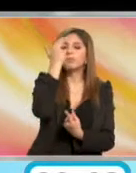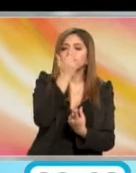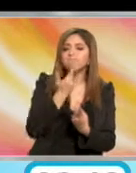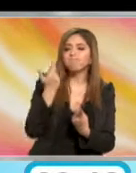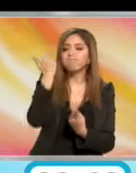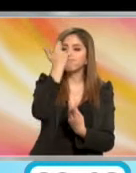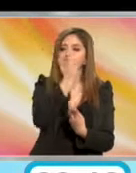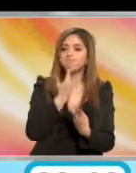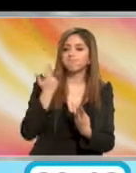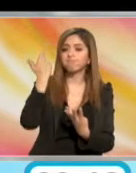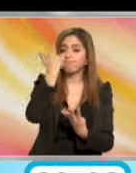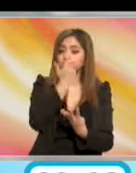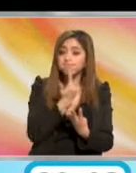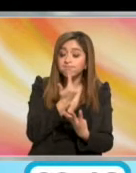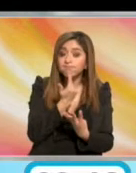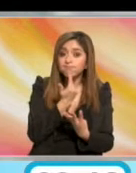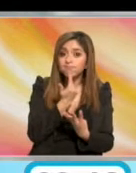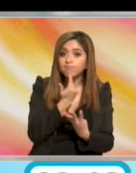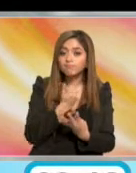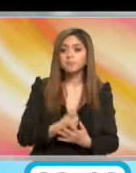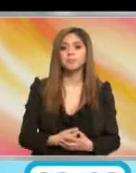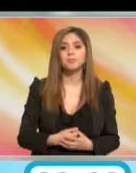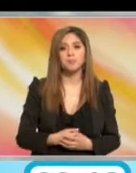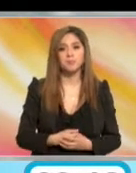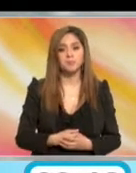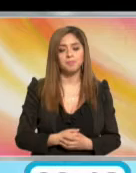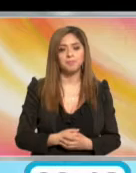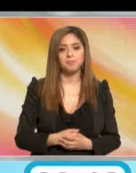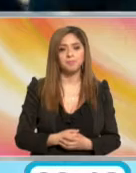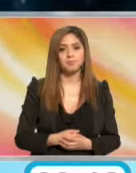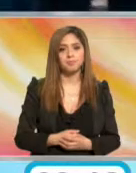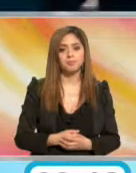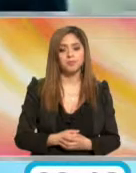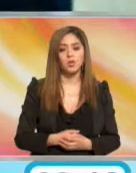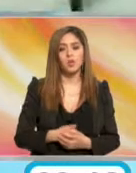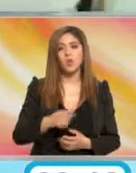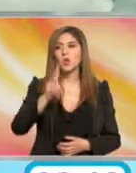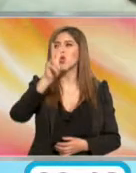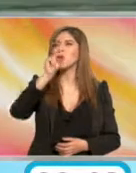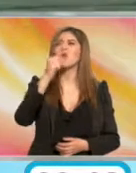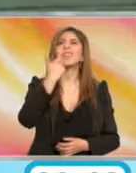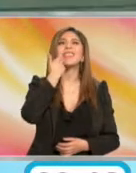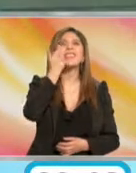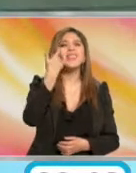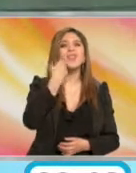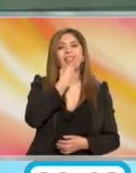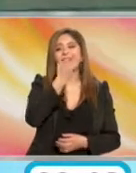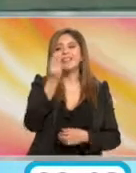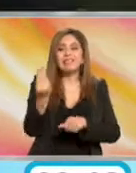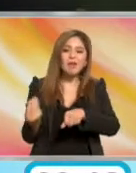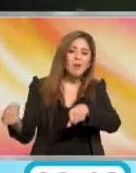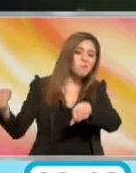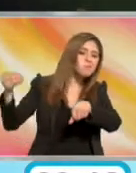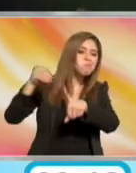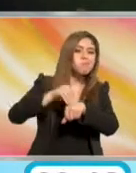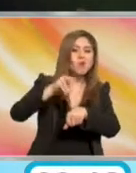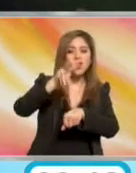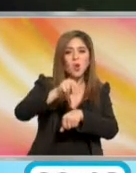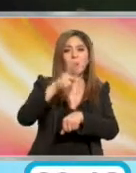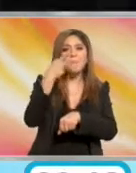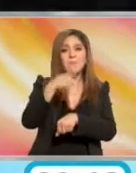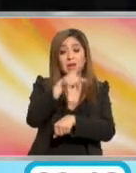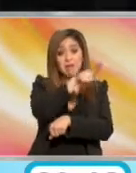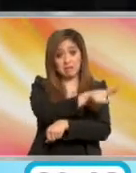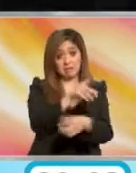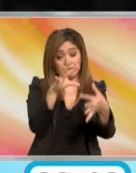que eso en realidad es como no quiero decir adorno porque va a sonar muy mal, es parte del discurso, pero en realidad está